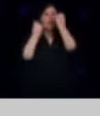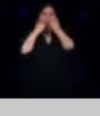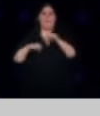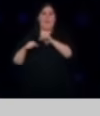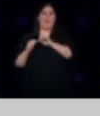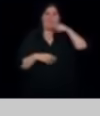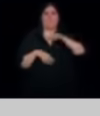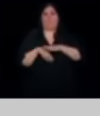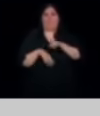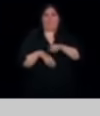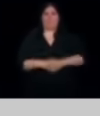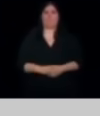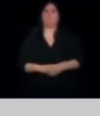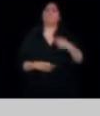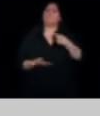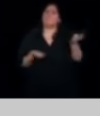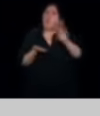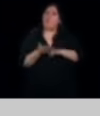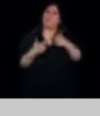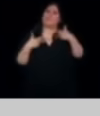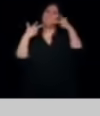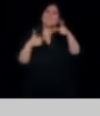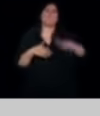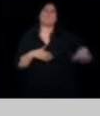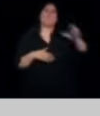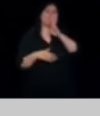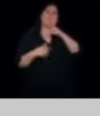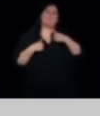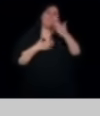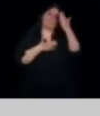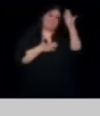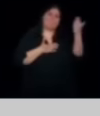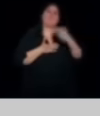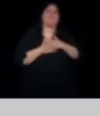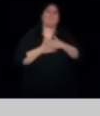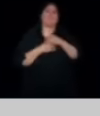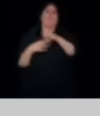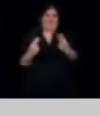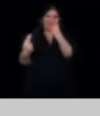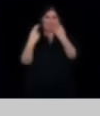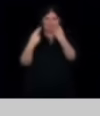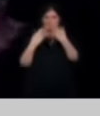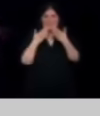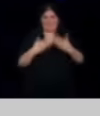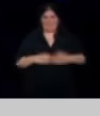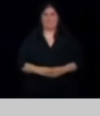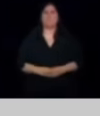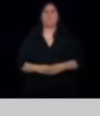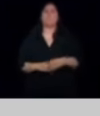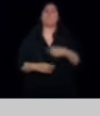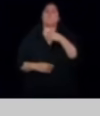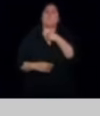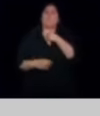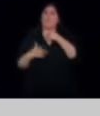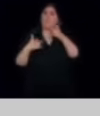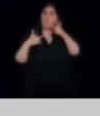de distintos análisis que leían el día de ayer, incluso había algunos referentes más cercanos a Milei e incluso